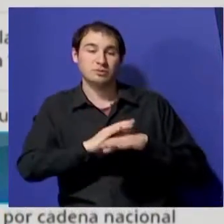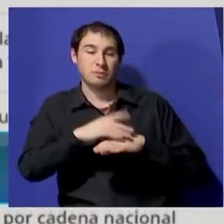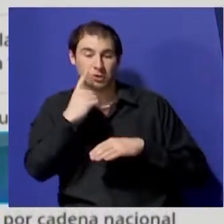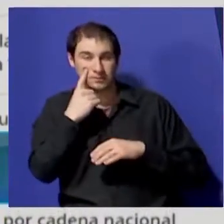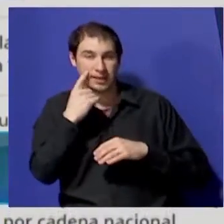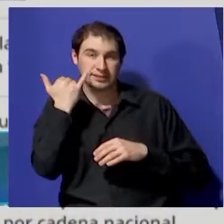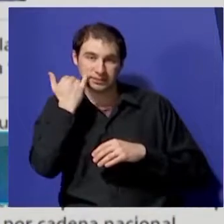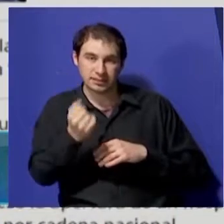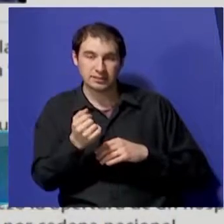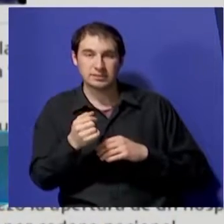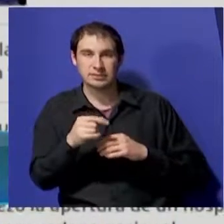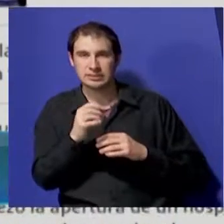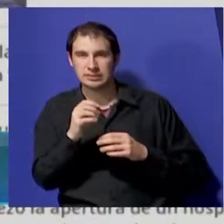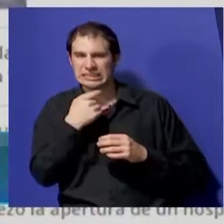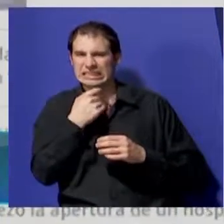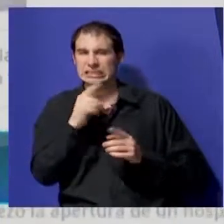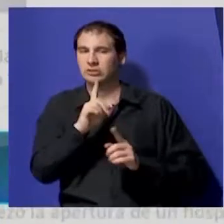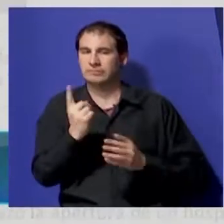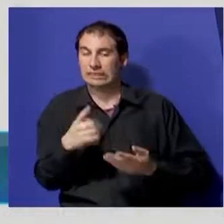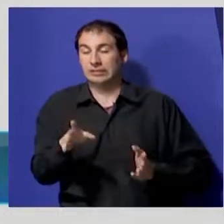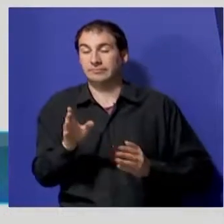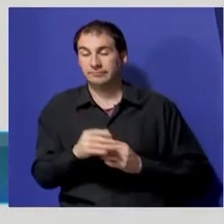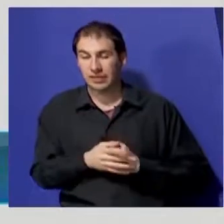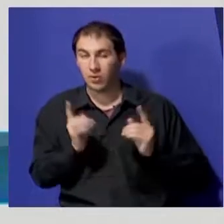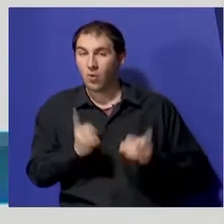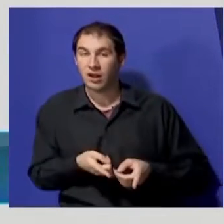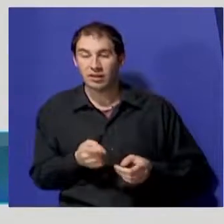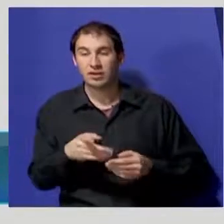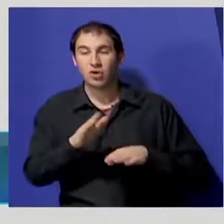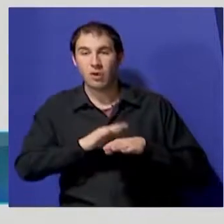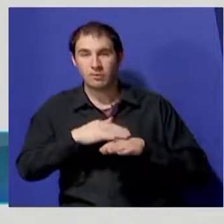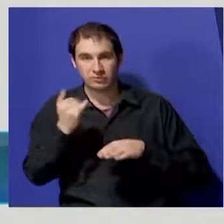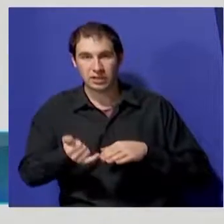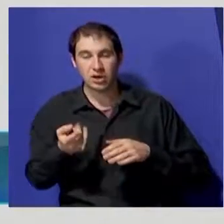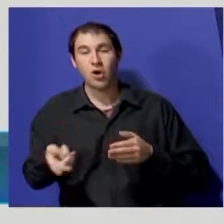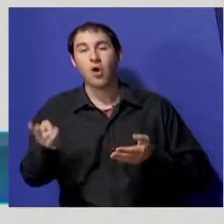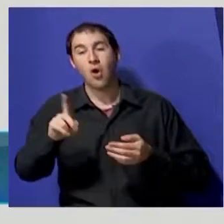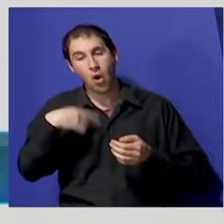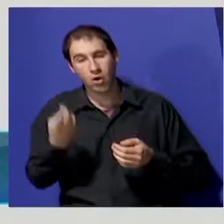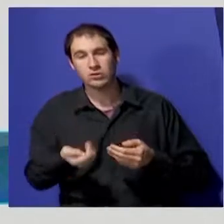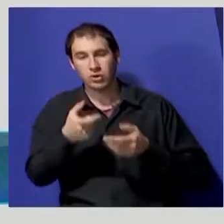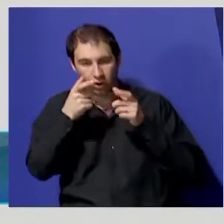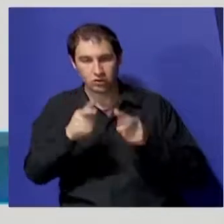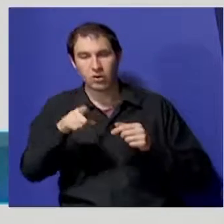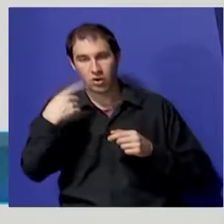municipales a regañadientes, pero se ha concretado el compromiso de hacer otro